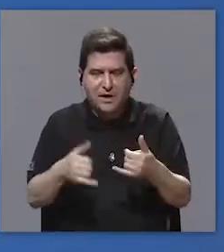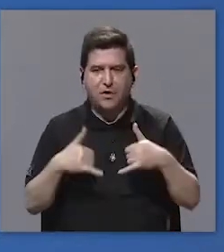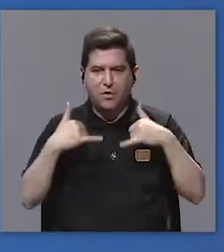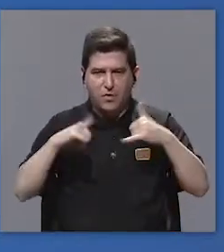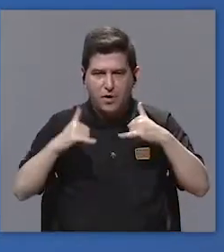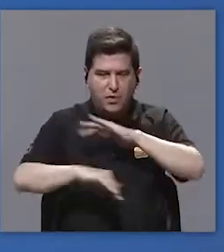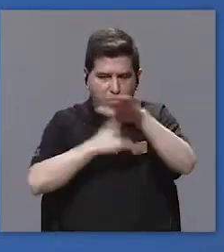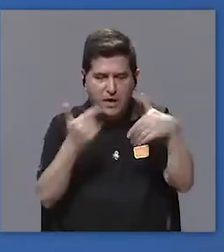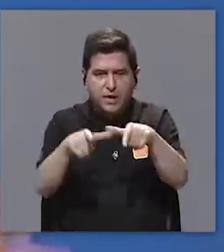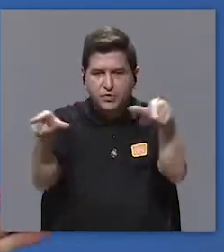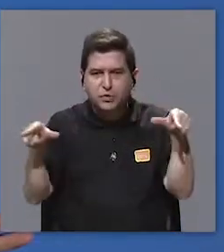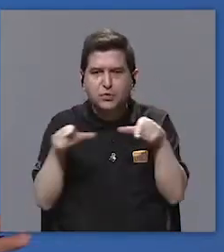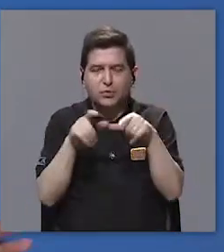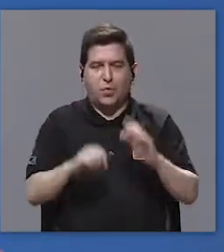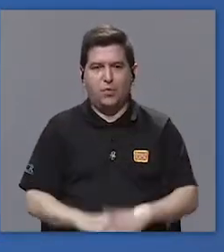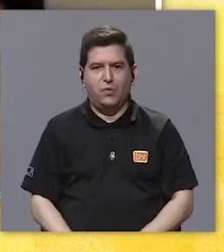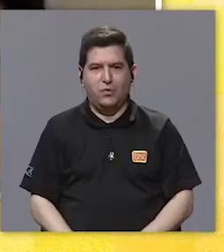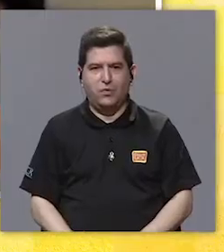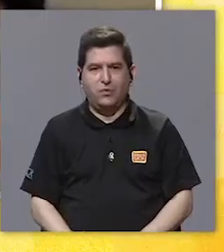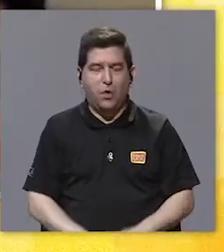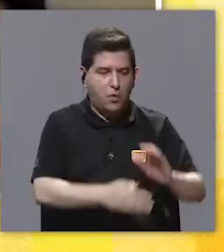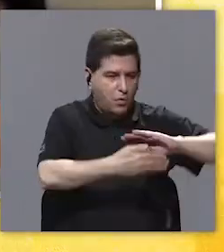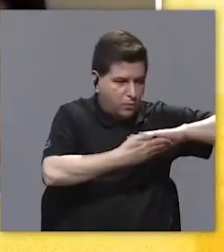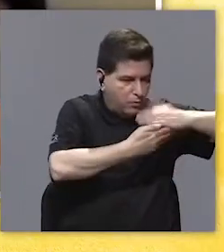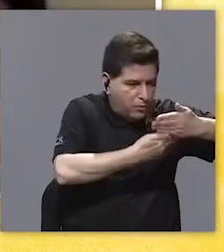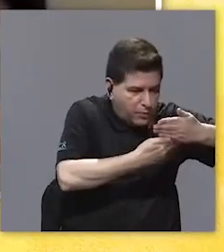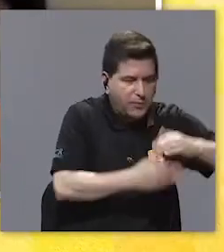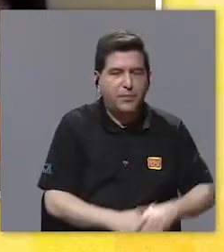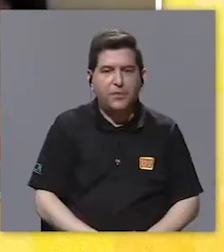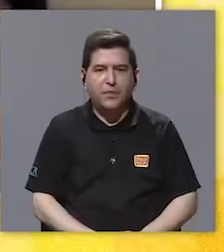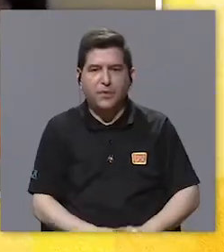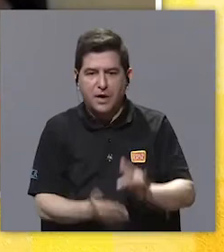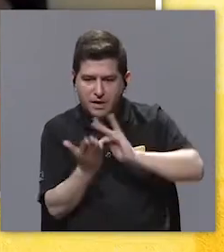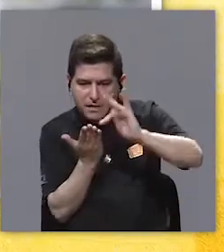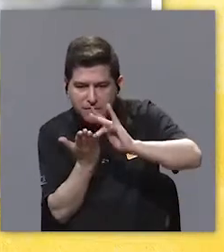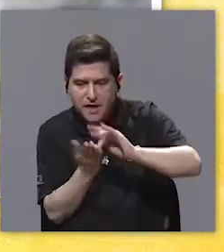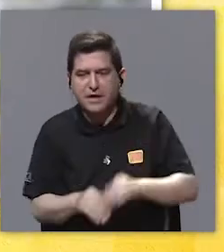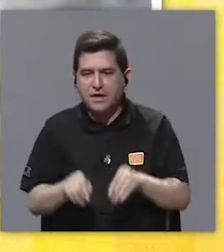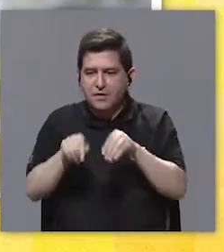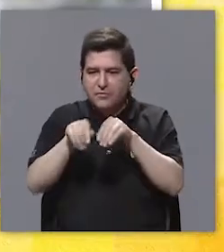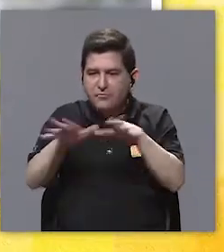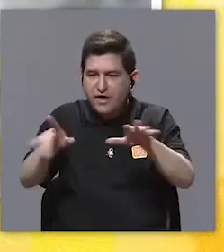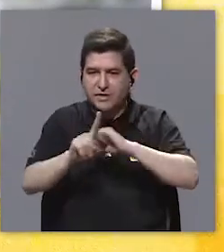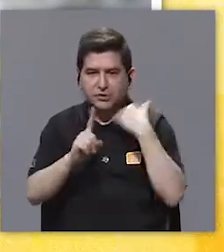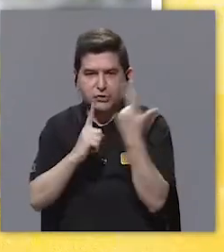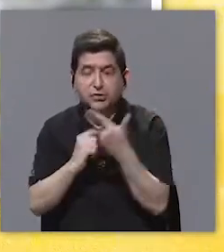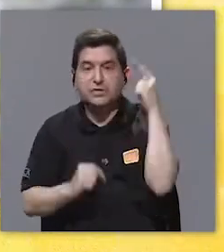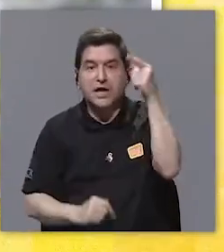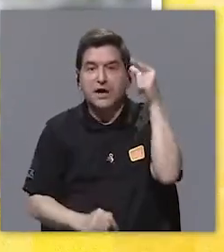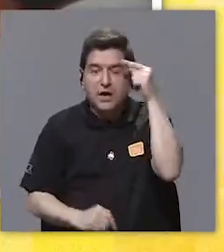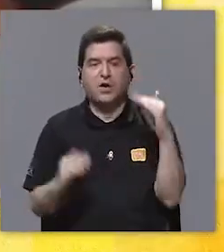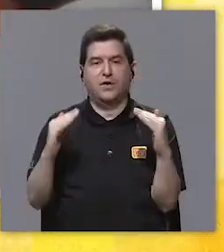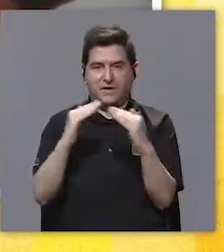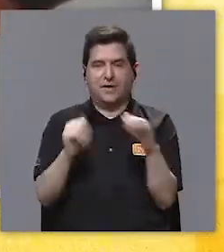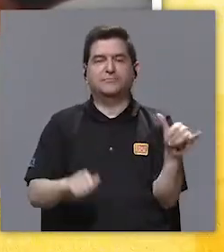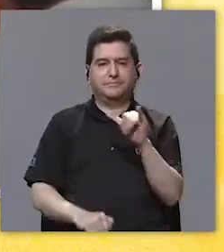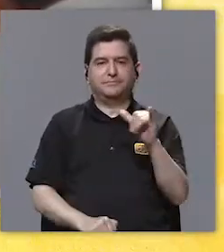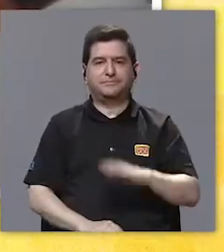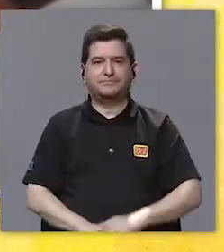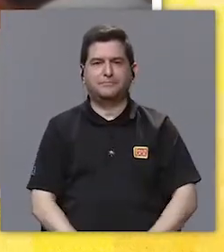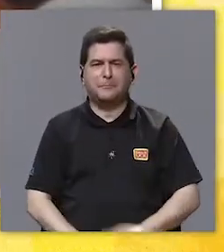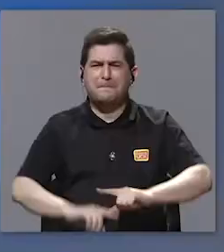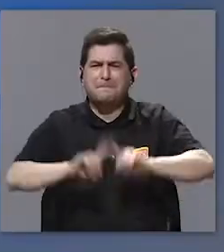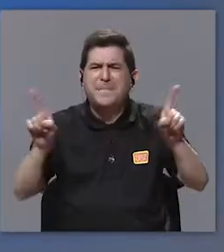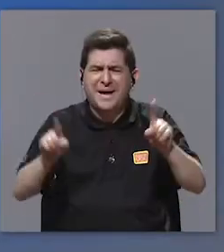ahora podemos jugar en casi cualquier lugar en nuestras computadoras nuestros teléfonos nuestras redes sociales y por supuesto en nuestros